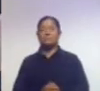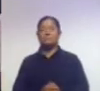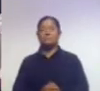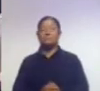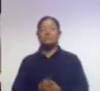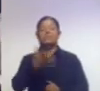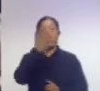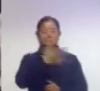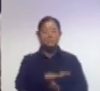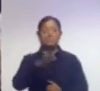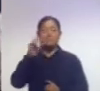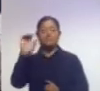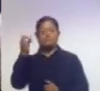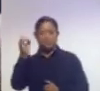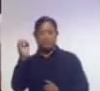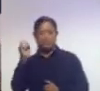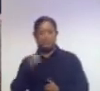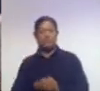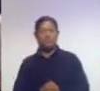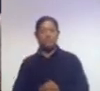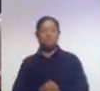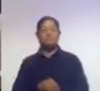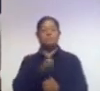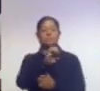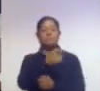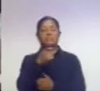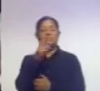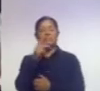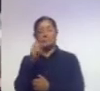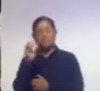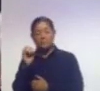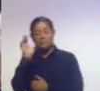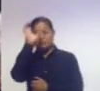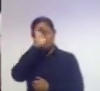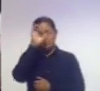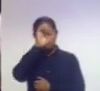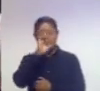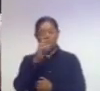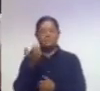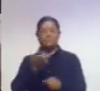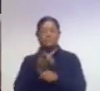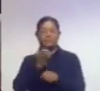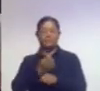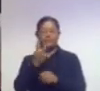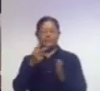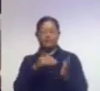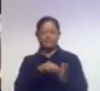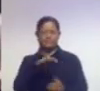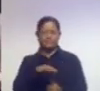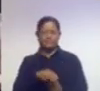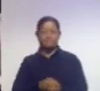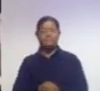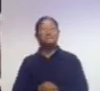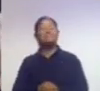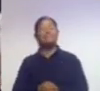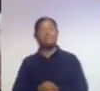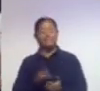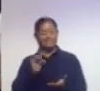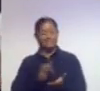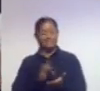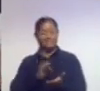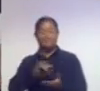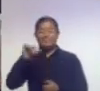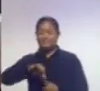de octubre, ¿sí?, lo que es la Expo Ciencias Estatal 2019. Bien. Que afortunadamente este año somos